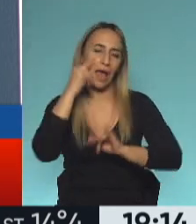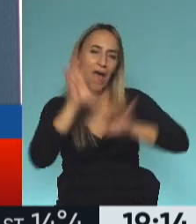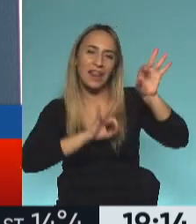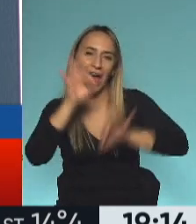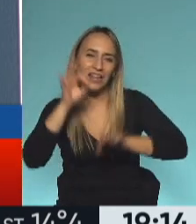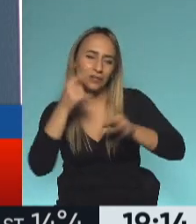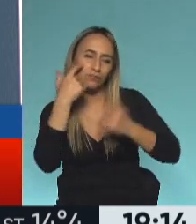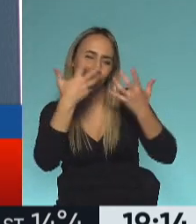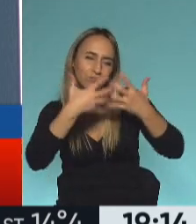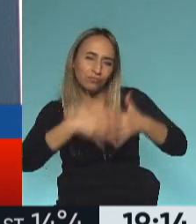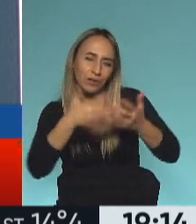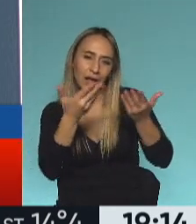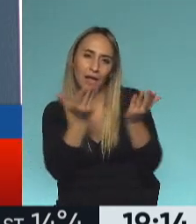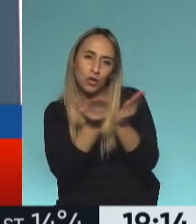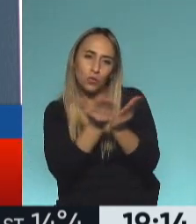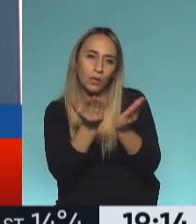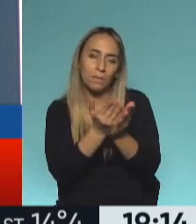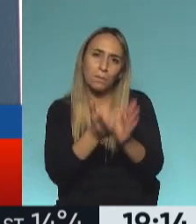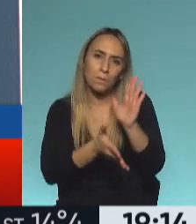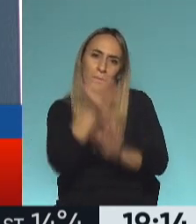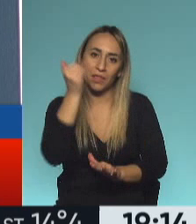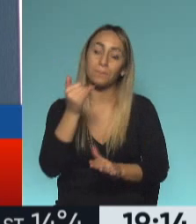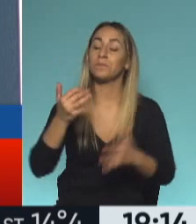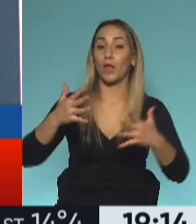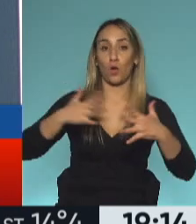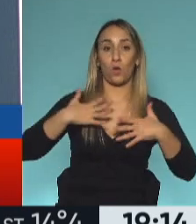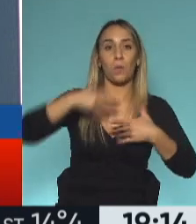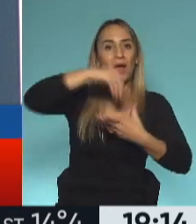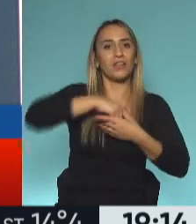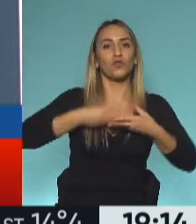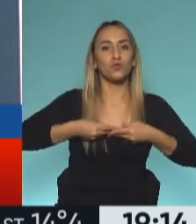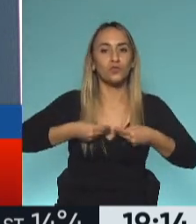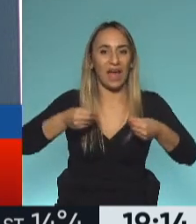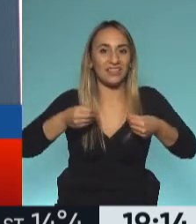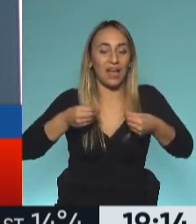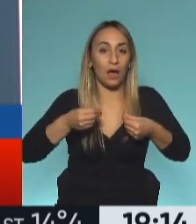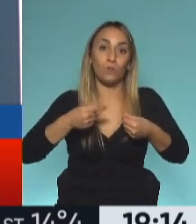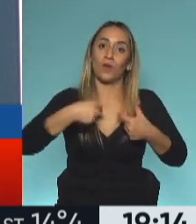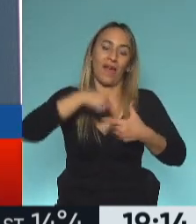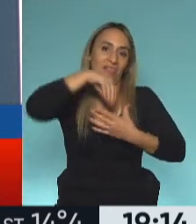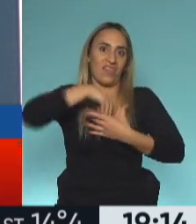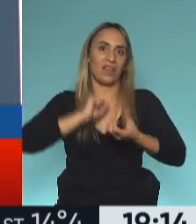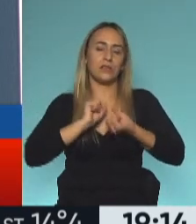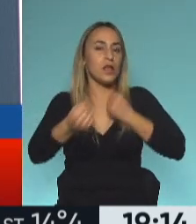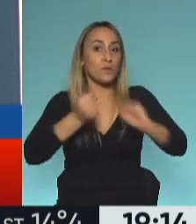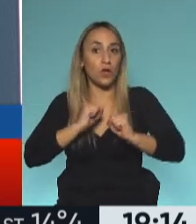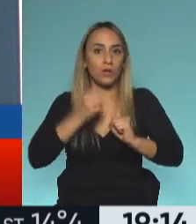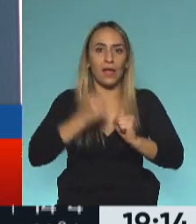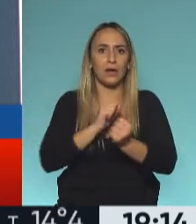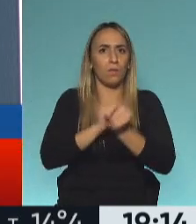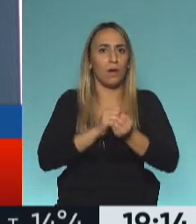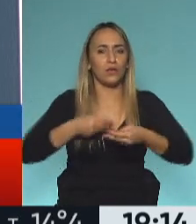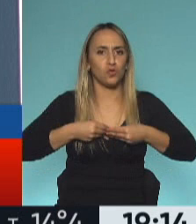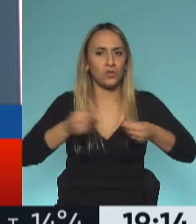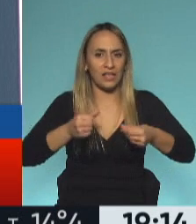que los niveles de unos corticoides que libera el organismo cuando se estresa estaban